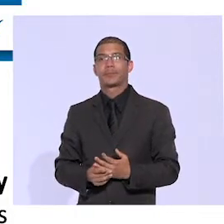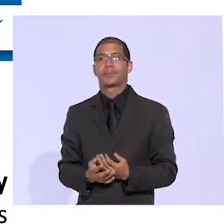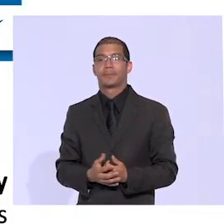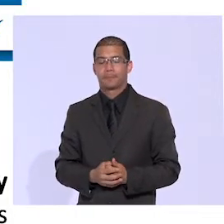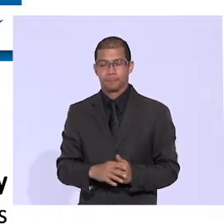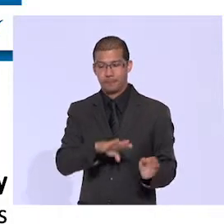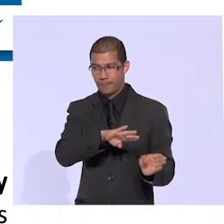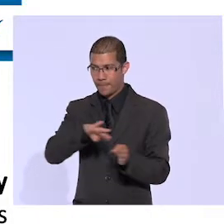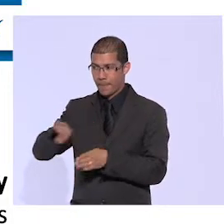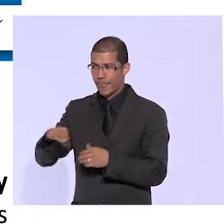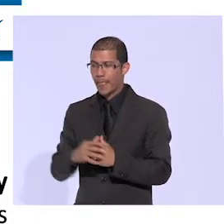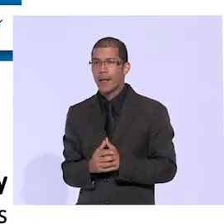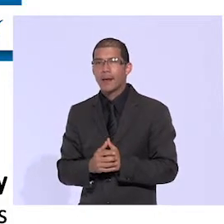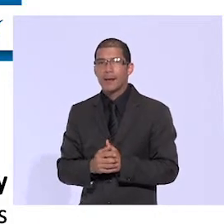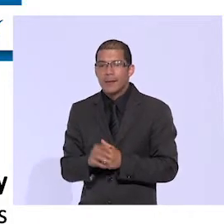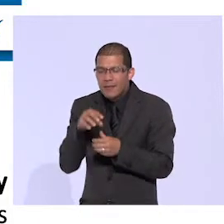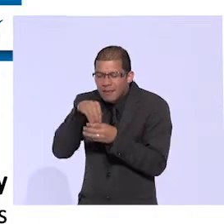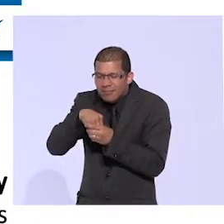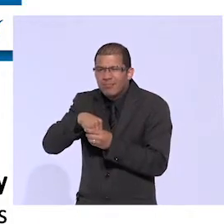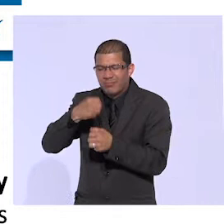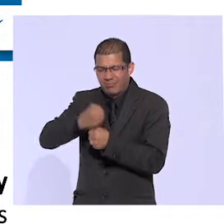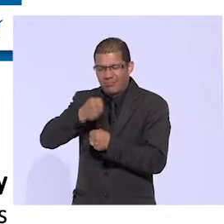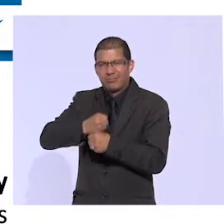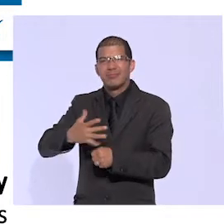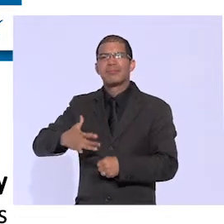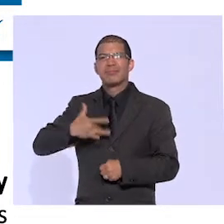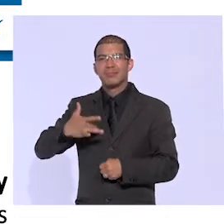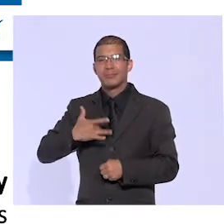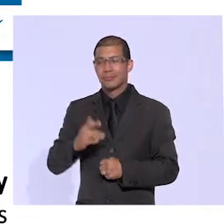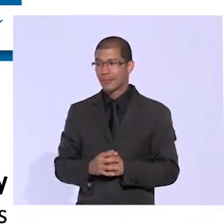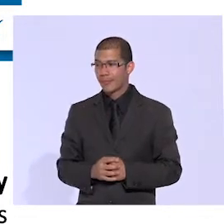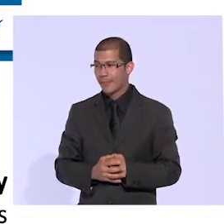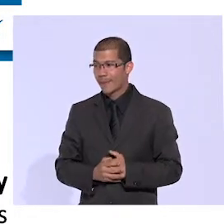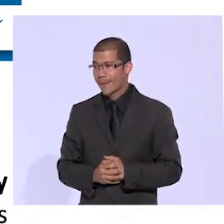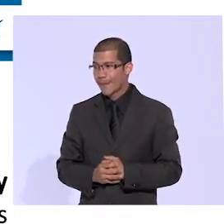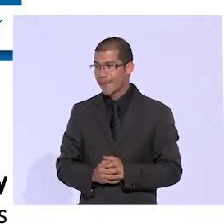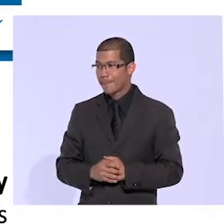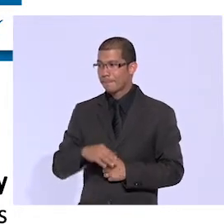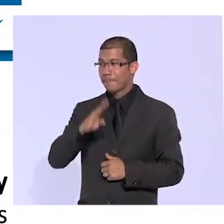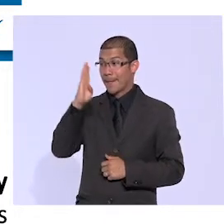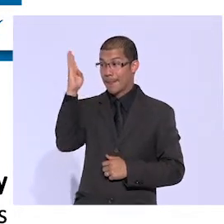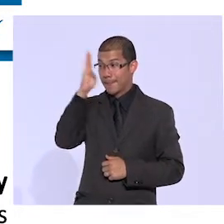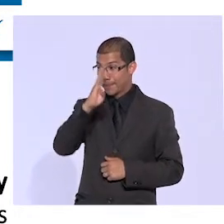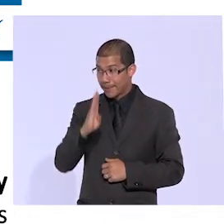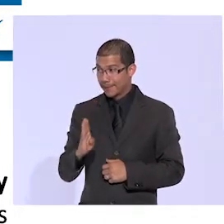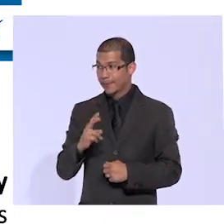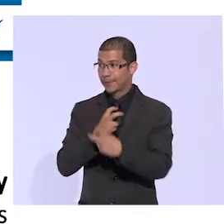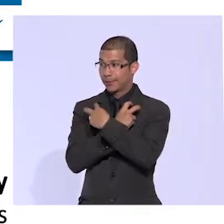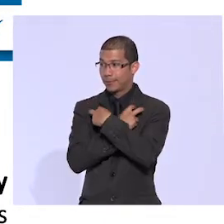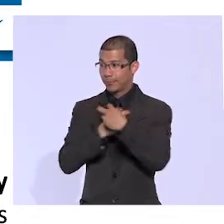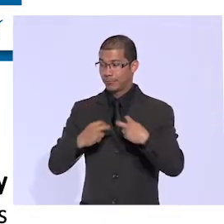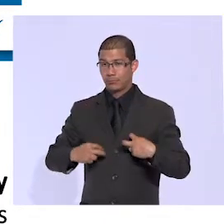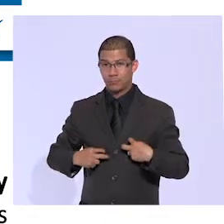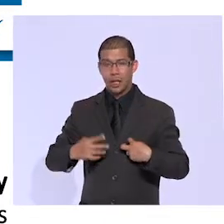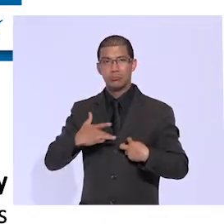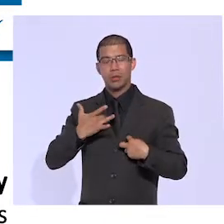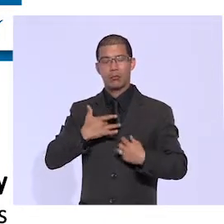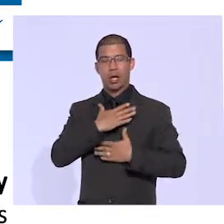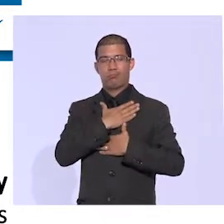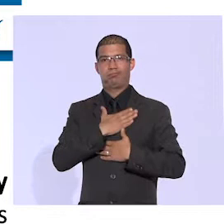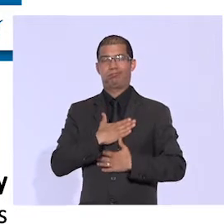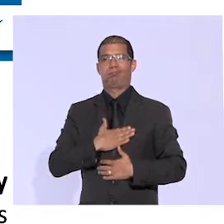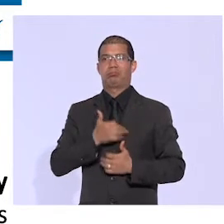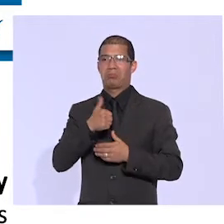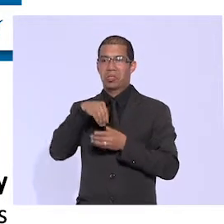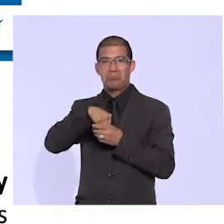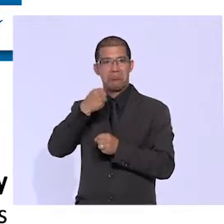Seguimos, satisfacción laboral. Brasil, Portugal y Estados Unidos, los profesores se encuentran satisfechos, se encuentran más satisfechos con